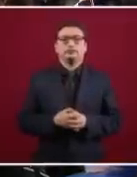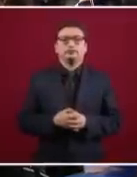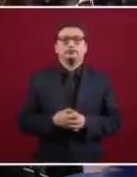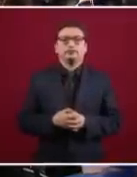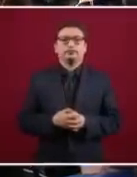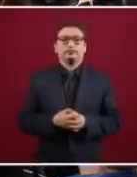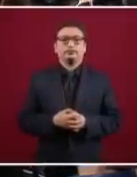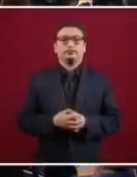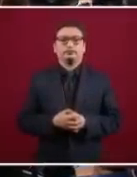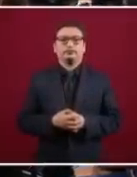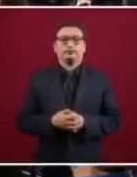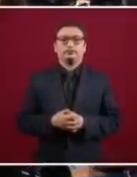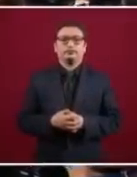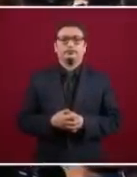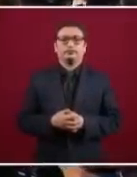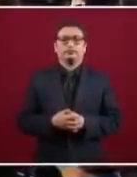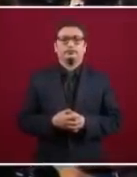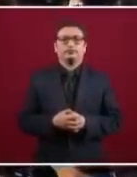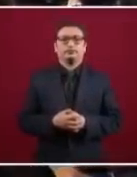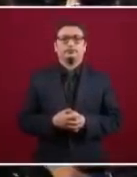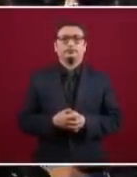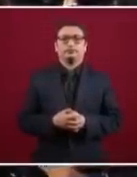no había